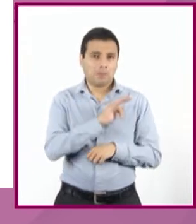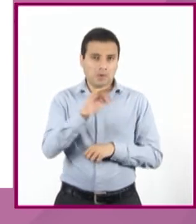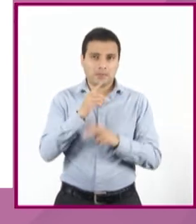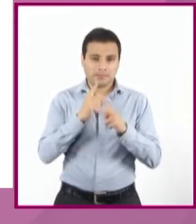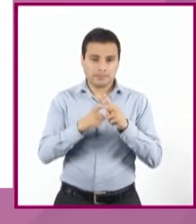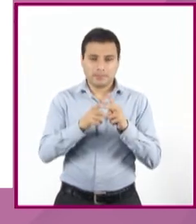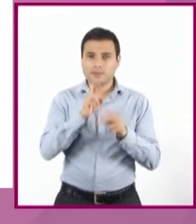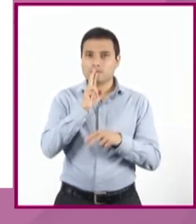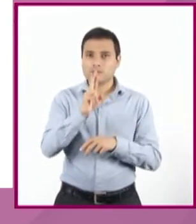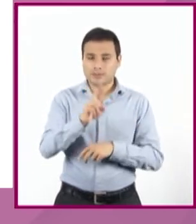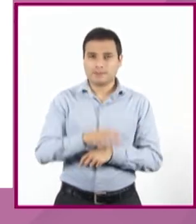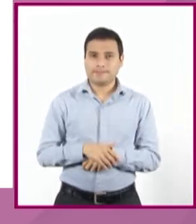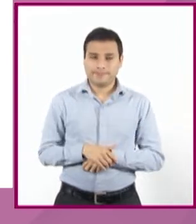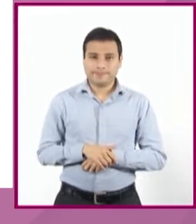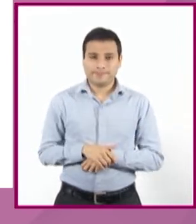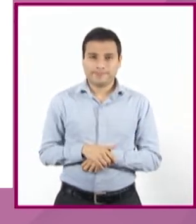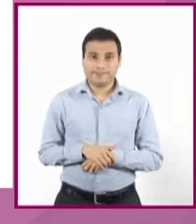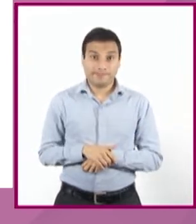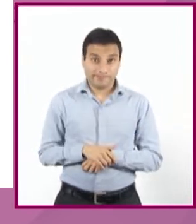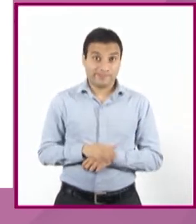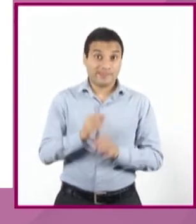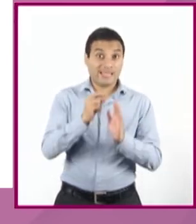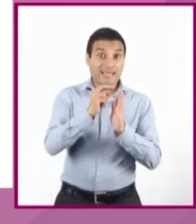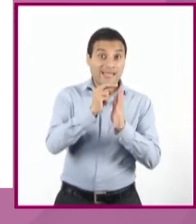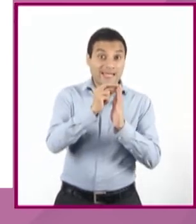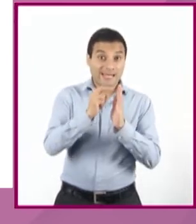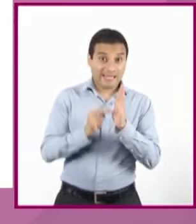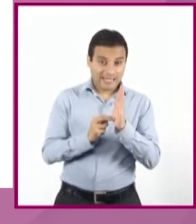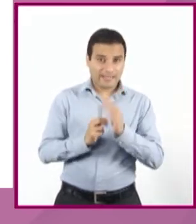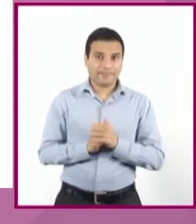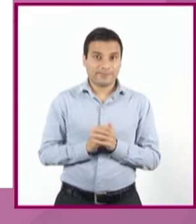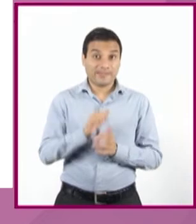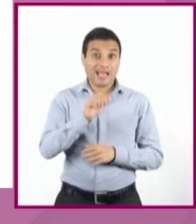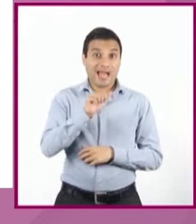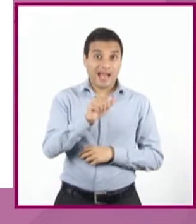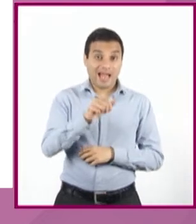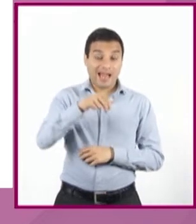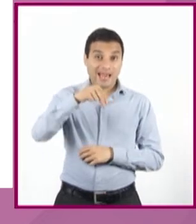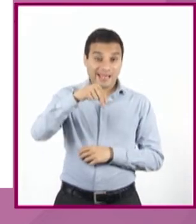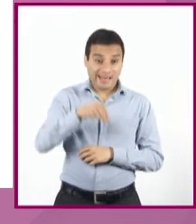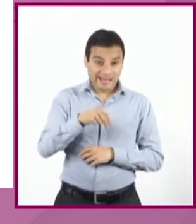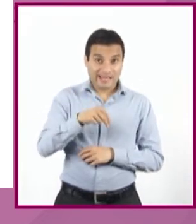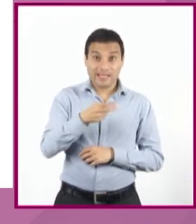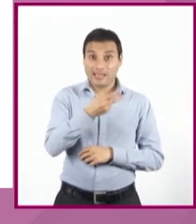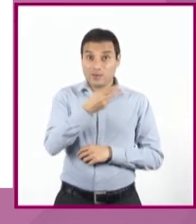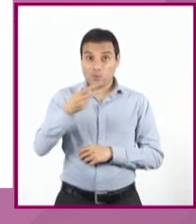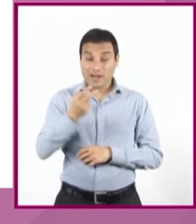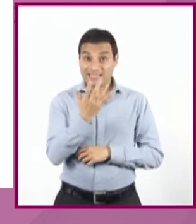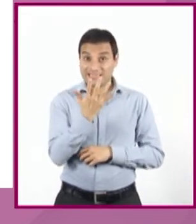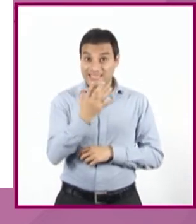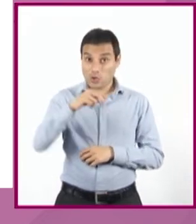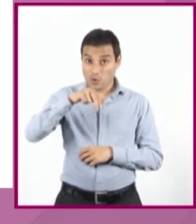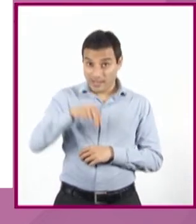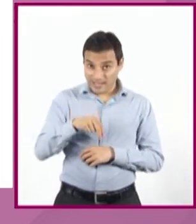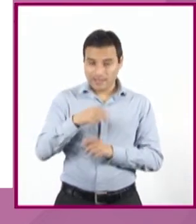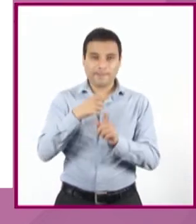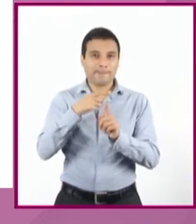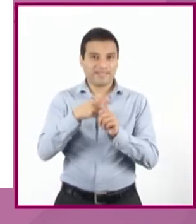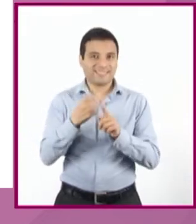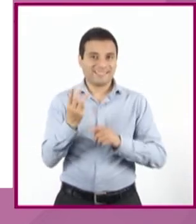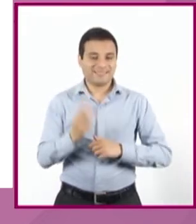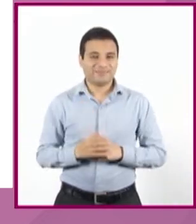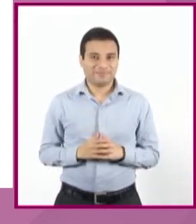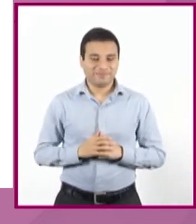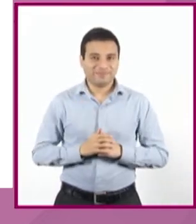2. Por lo tanto, nuestra regla general es a subíndice n es igual a 5n más